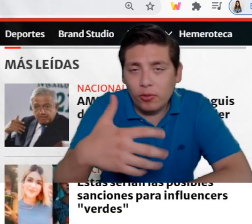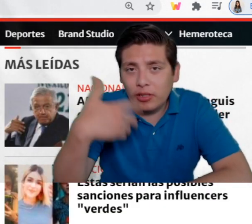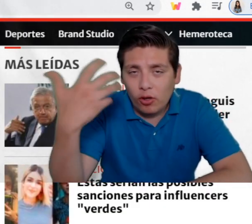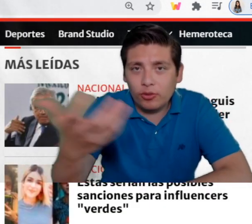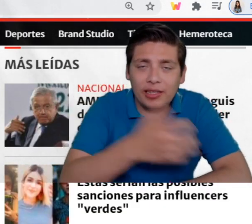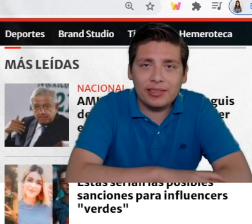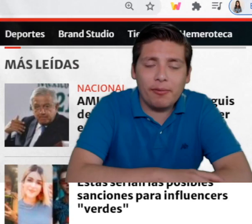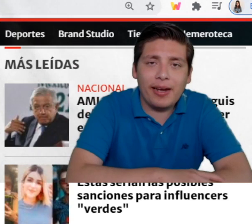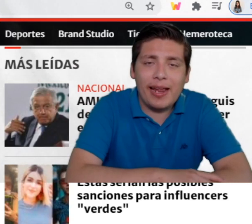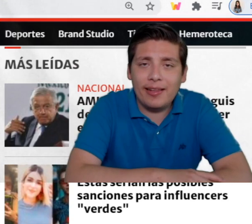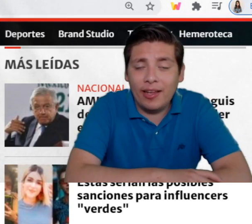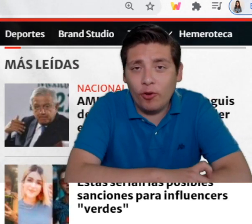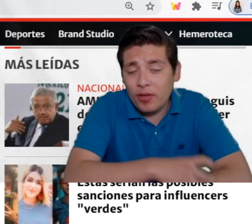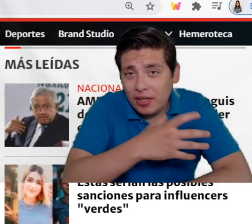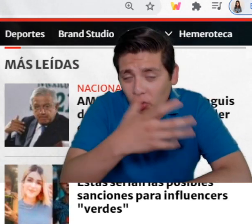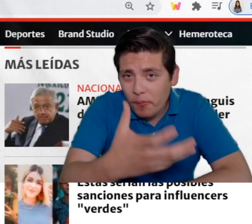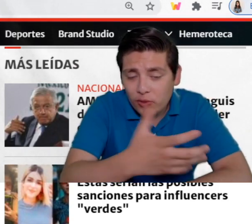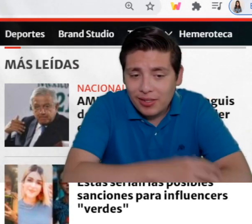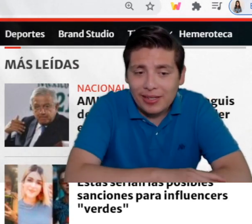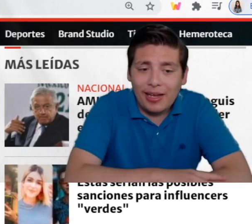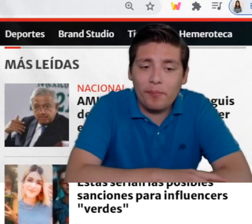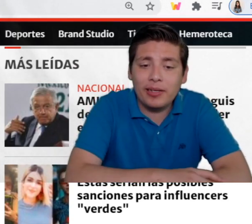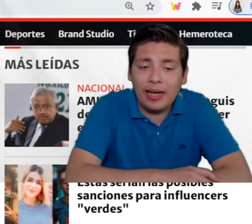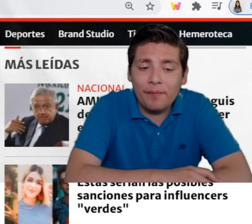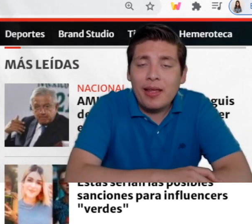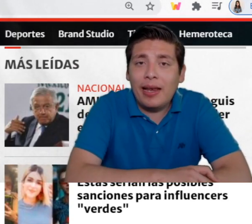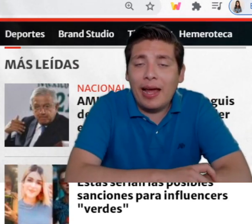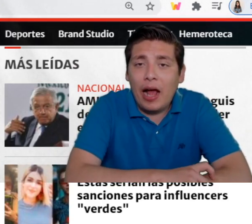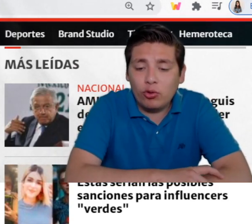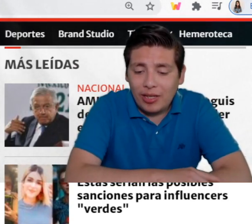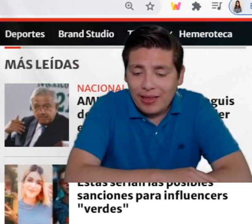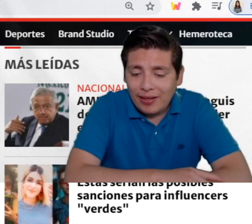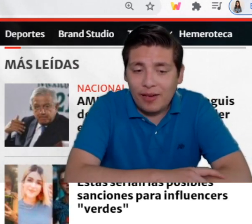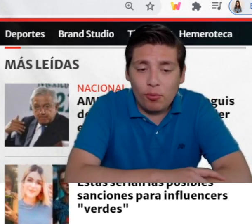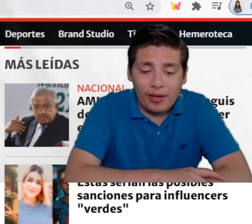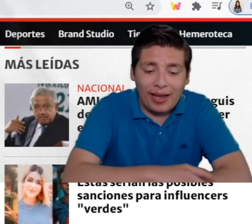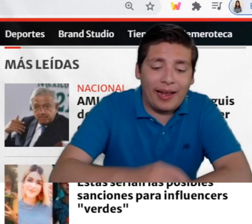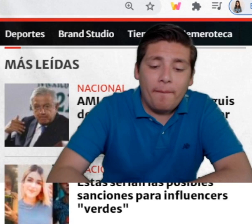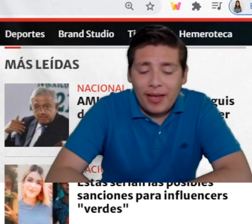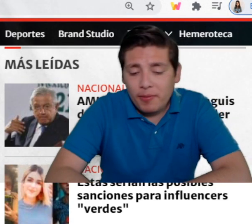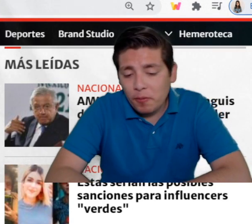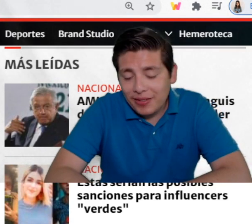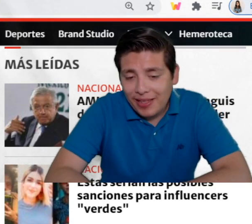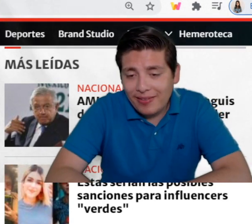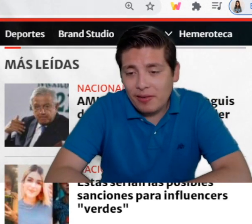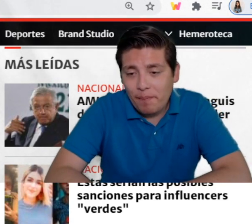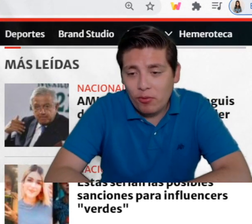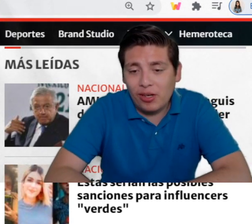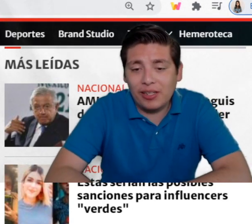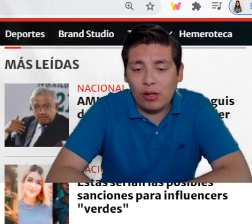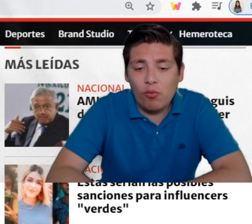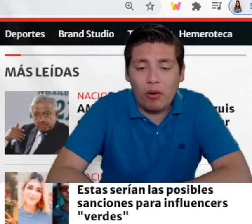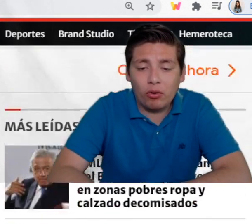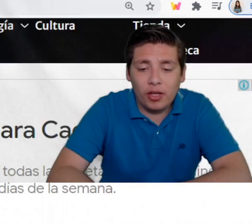los robos, de cómo se gastaban el dinero y que hoy pues se tiene que aplicar la austeridad republicana. El mismo presidente le